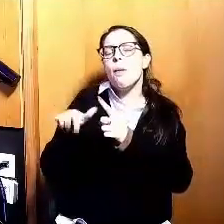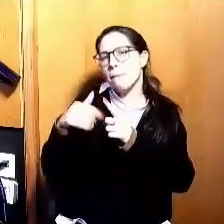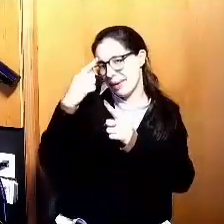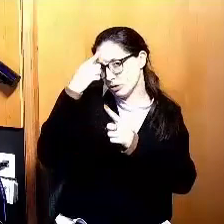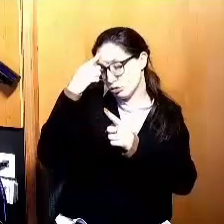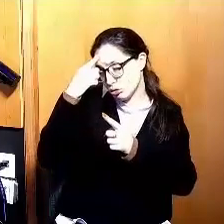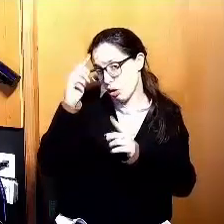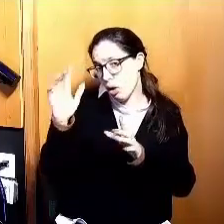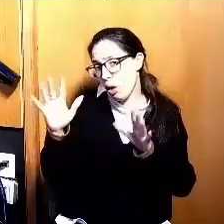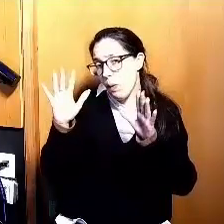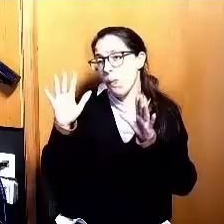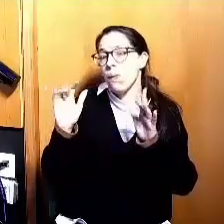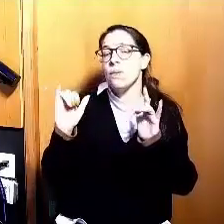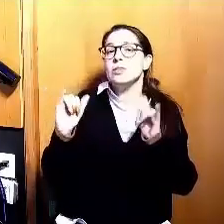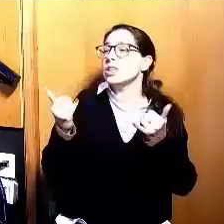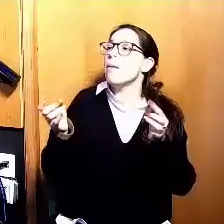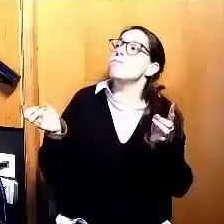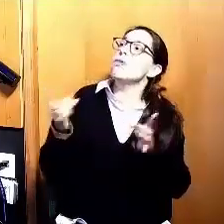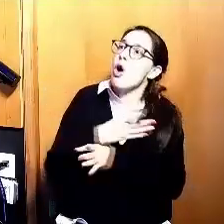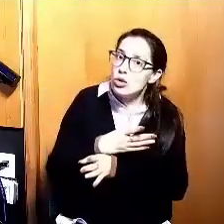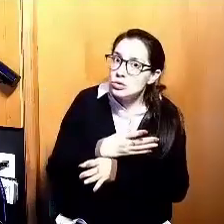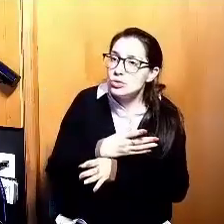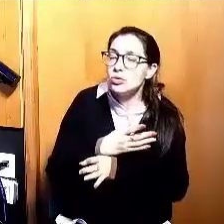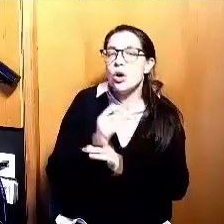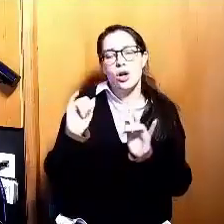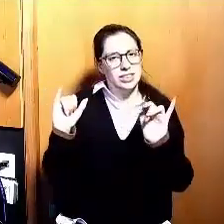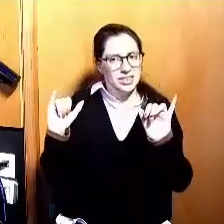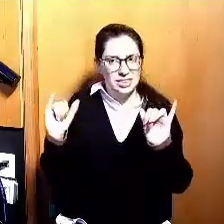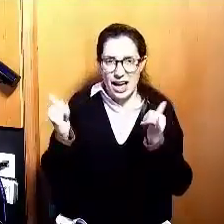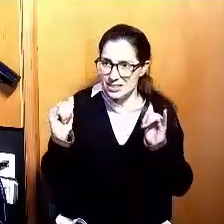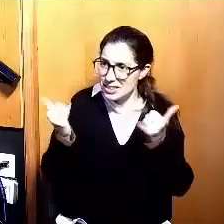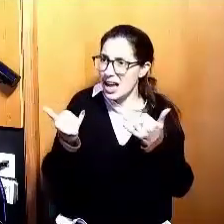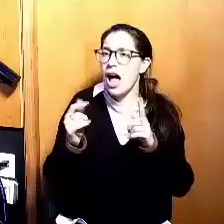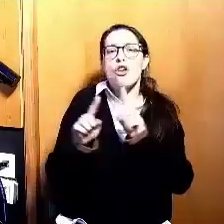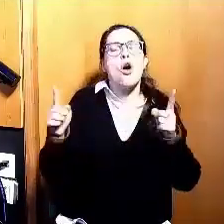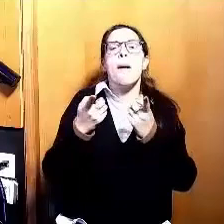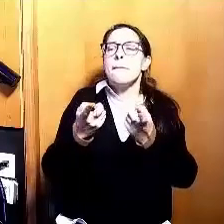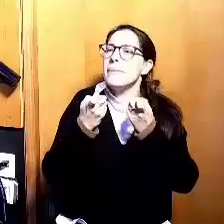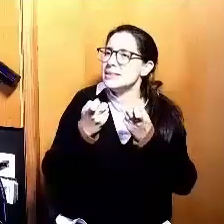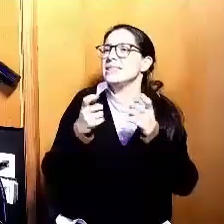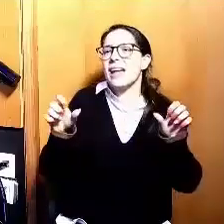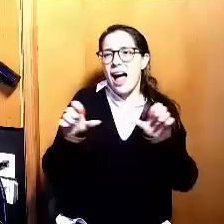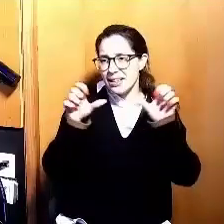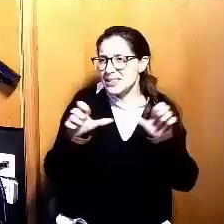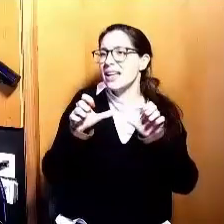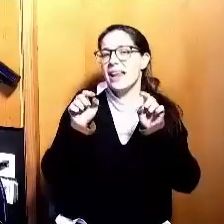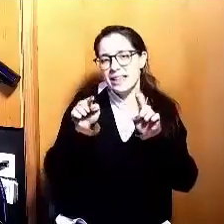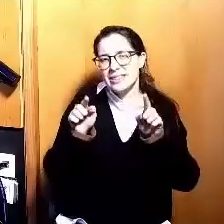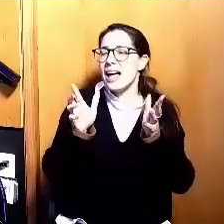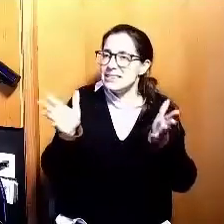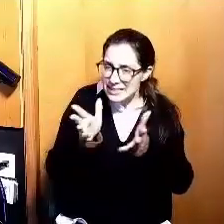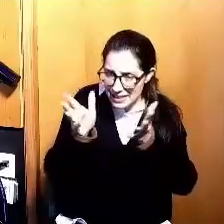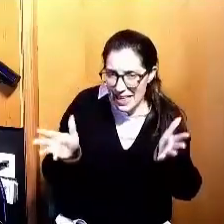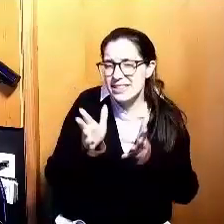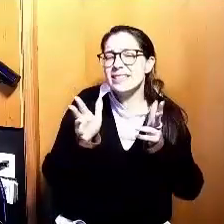pensó que la causa ya se había logrado, que la habíamos pasado, que no era necesario hacer esa incidencia en la apertura